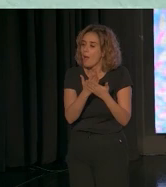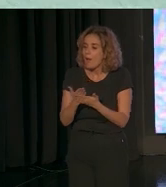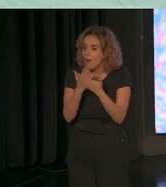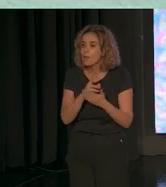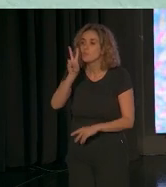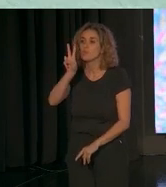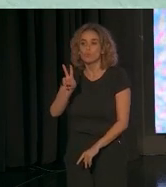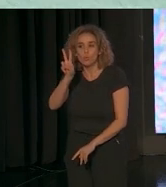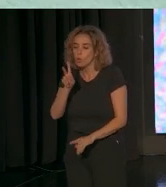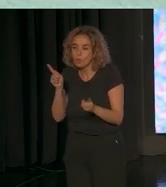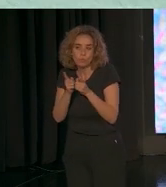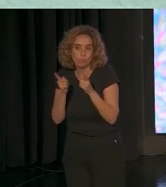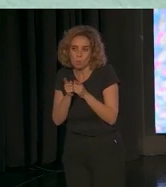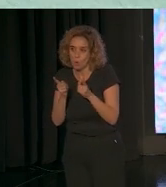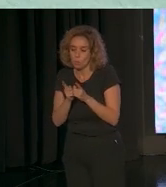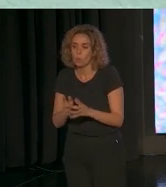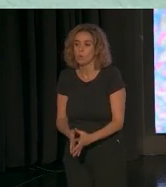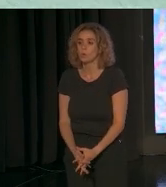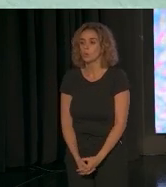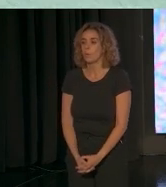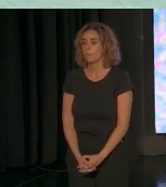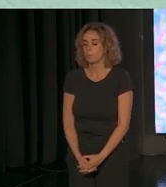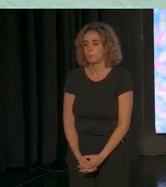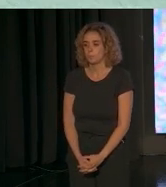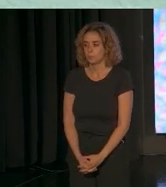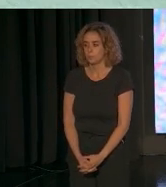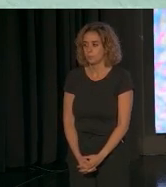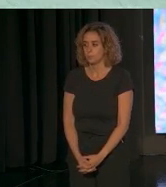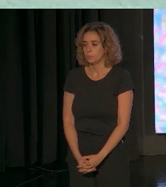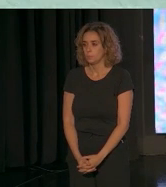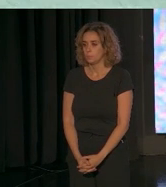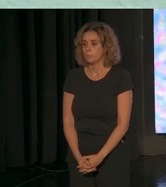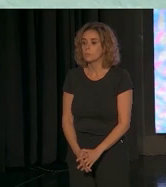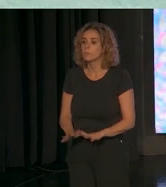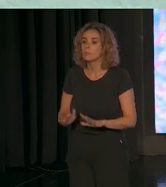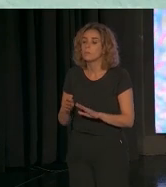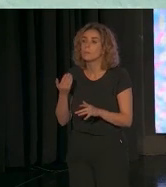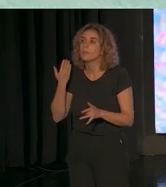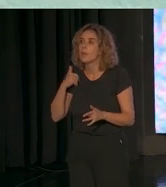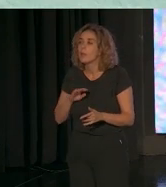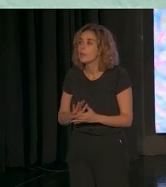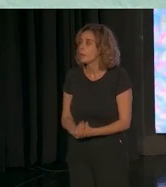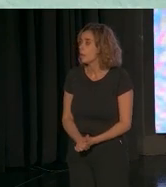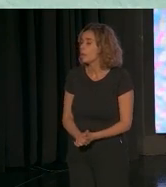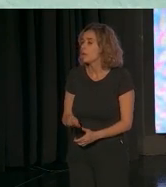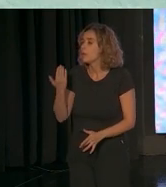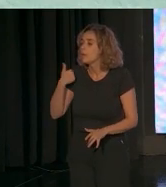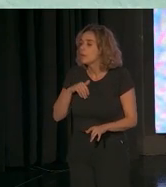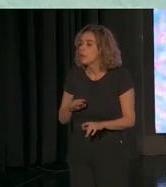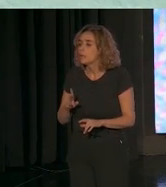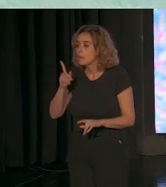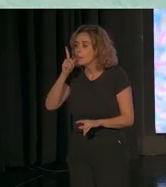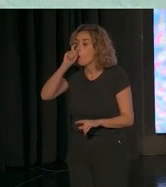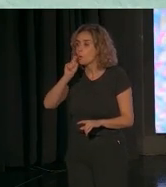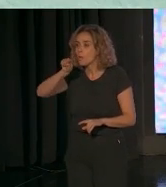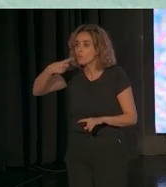brevemente, en el que sí quería detenerme un poquito más. ¿Qué ha pasado un año después? ¿Qué ha pasado un año y medio